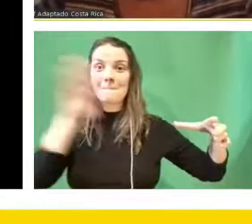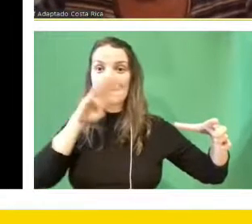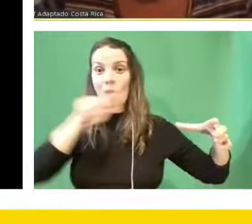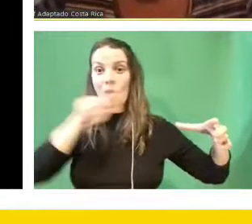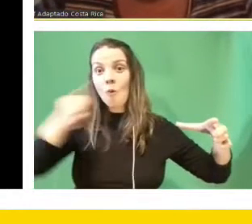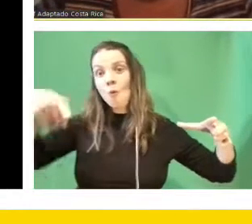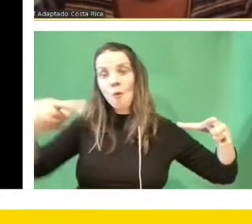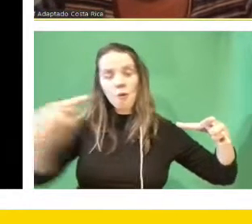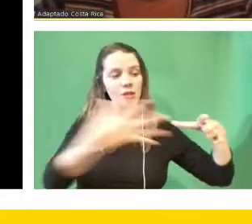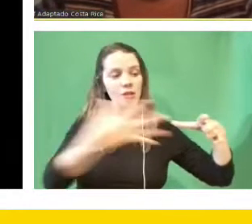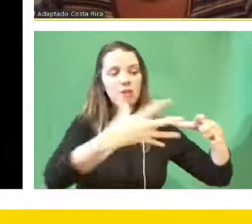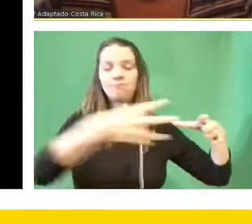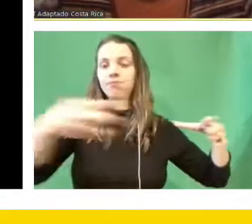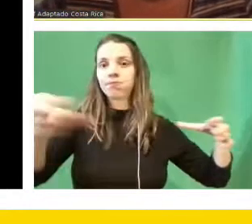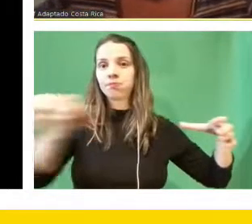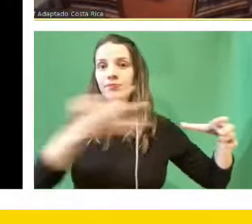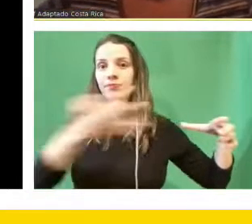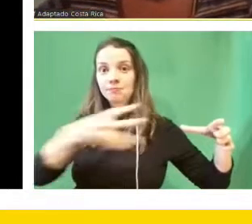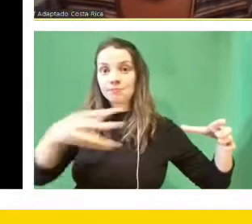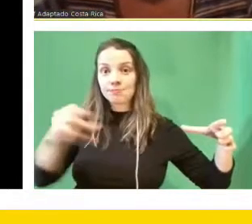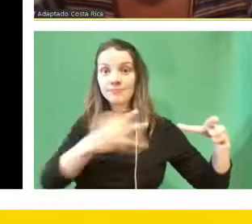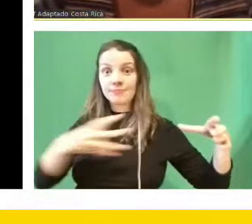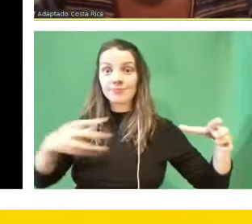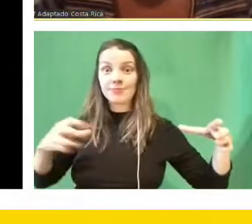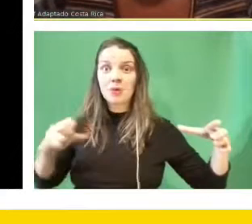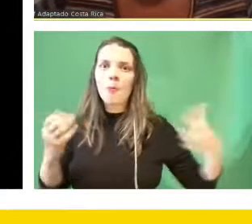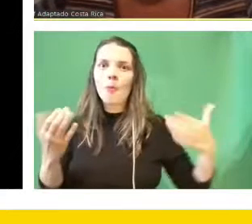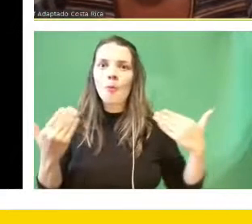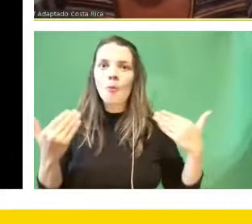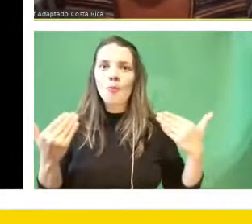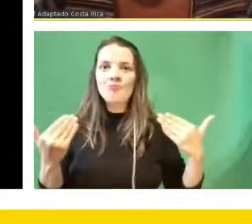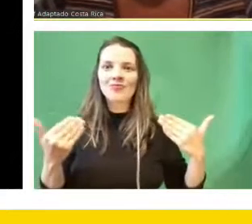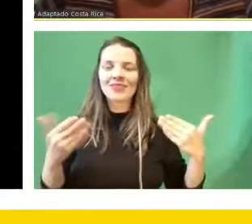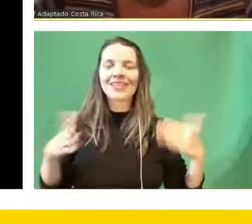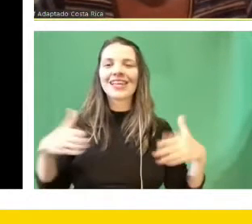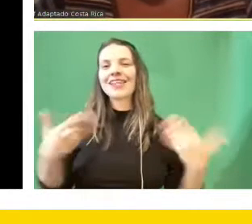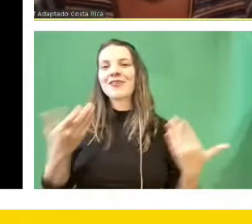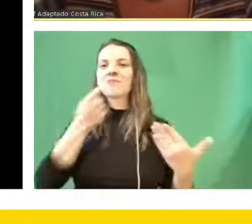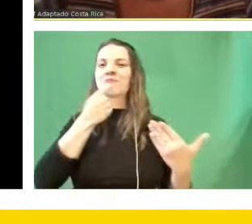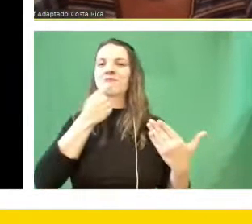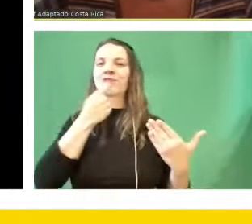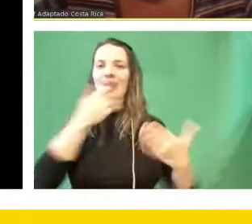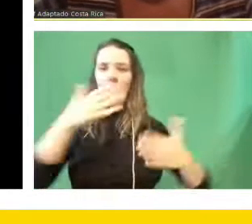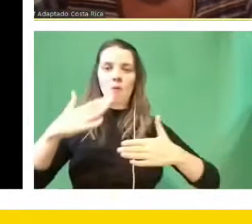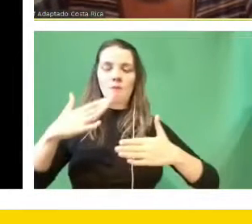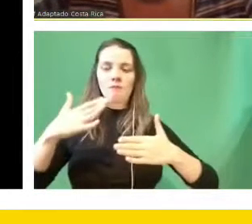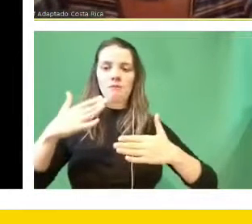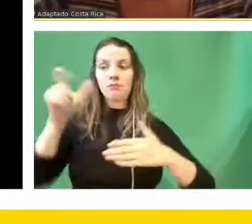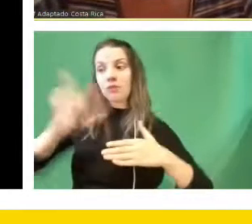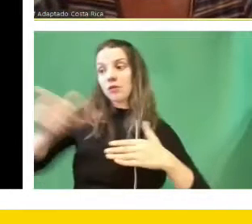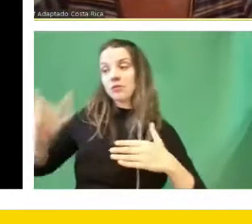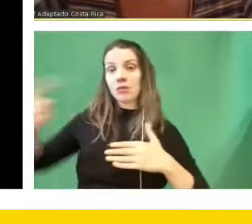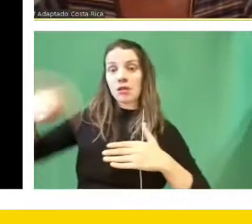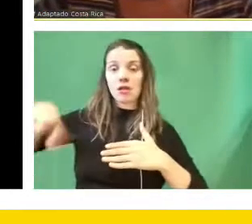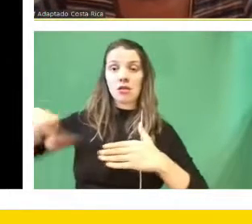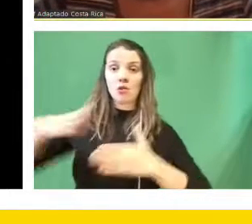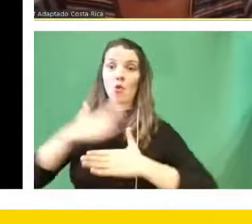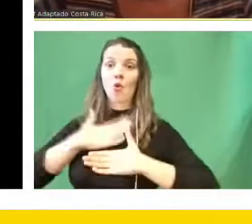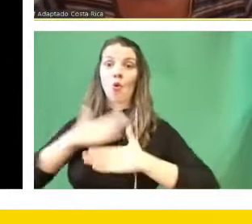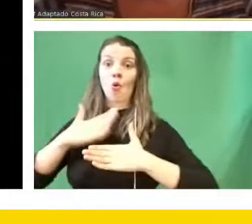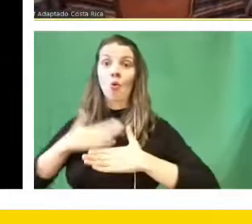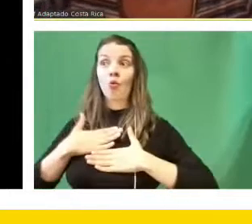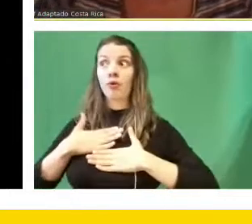y tiene todas las comodidades, inclusive para personas que tienen alguna condición de movilidad que requieren de un asistente personal, ¿verdad?